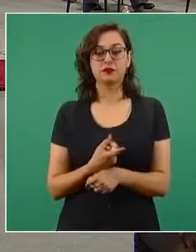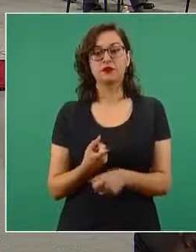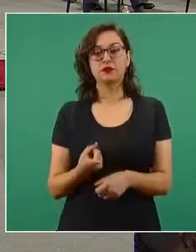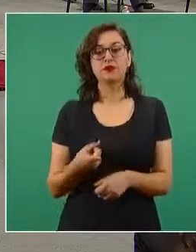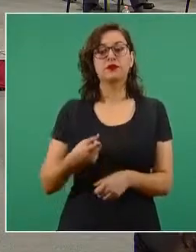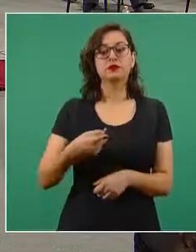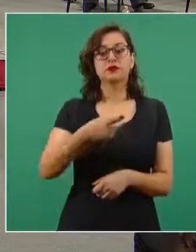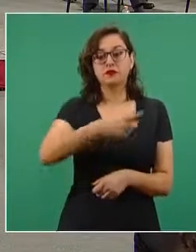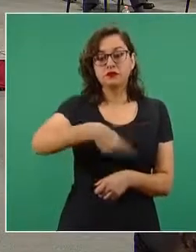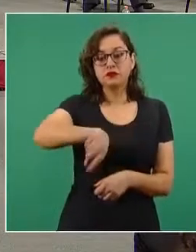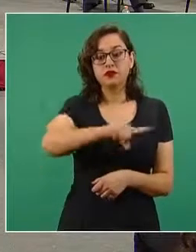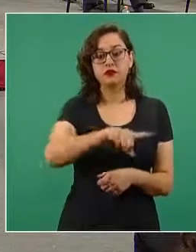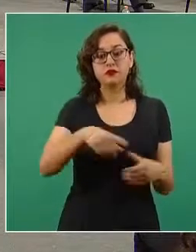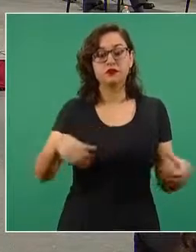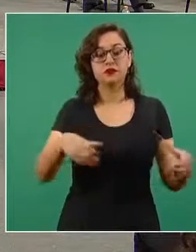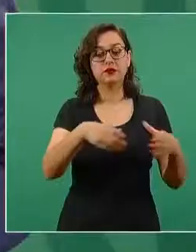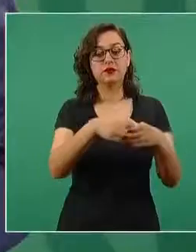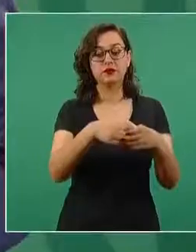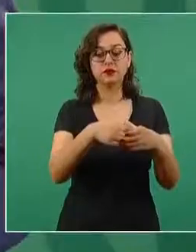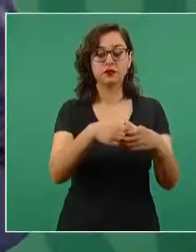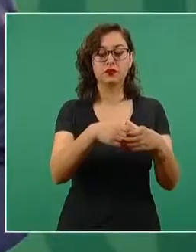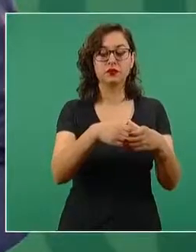a la sombra, al amparo